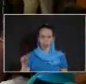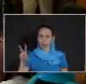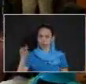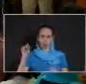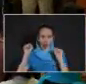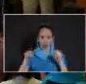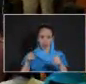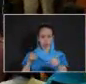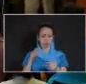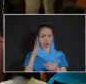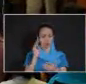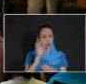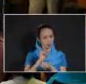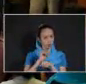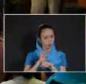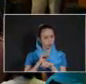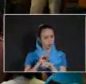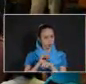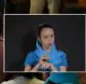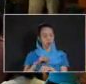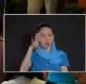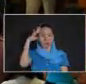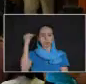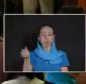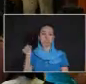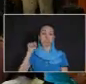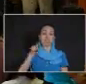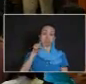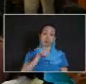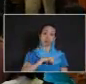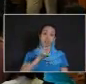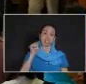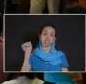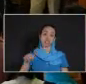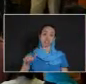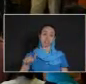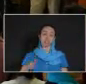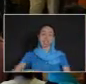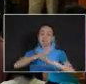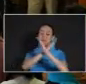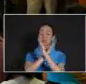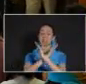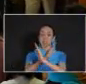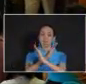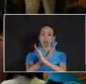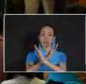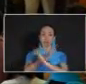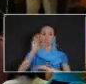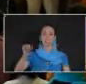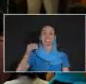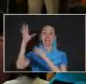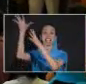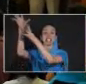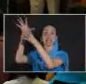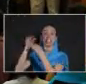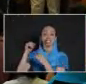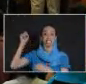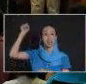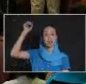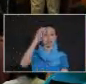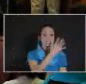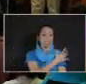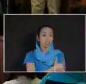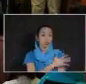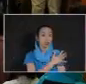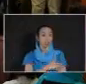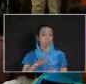de ninguna manera, no lo podemos permitir, porque si eso fuera así, impediríamos que se alcance la gracia de Dios, y si se deja de